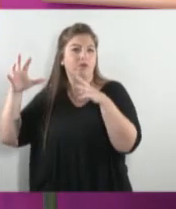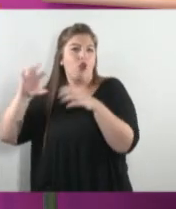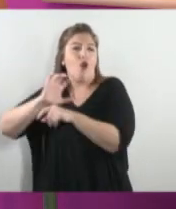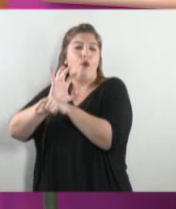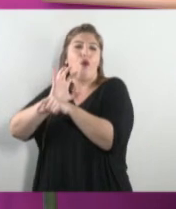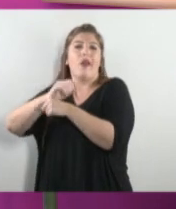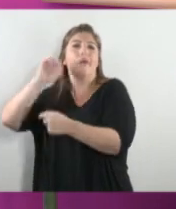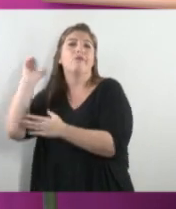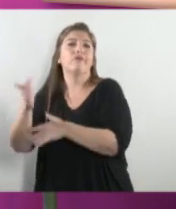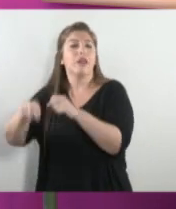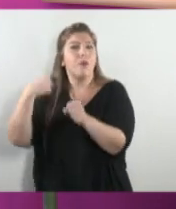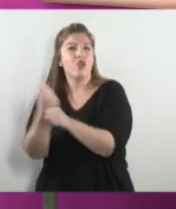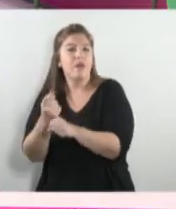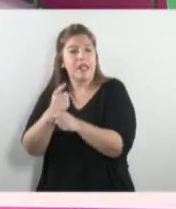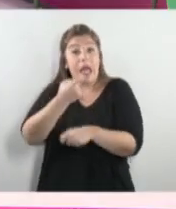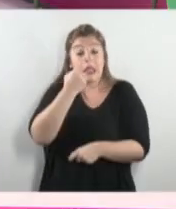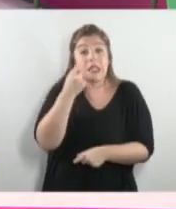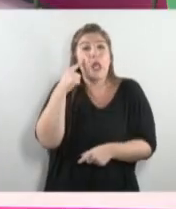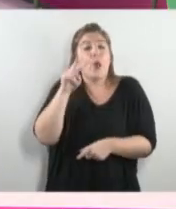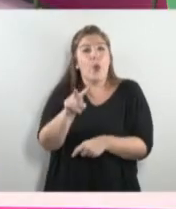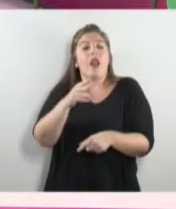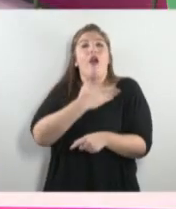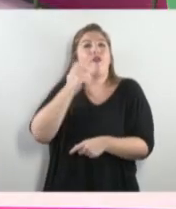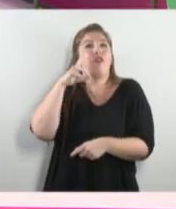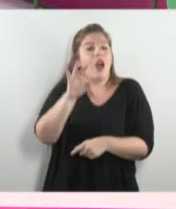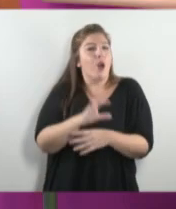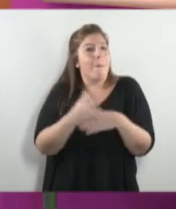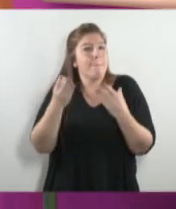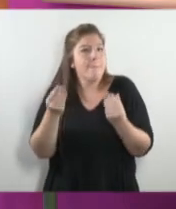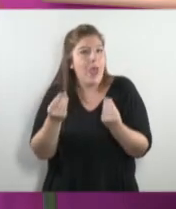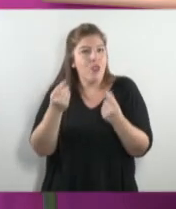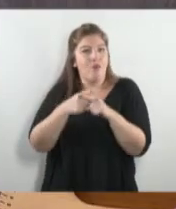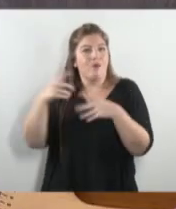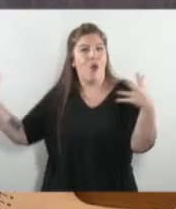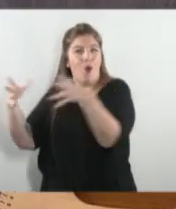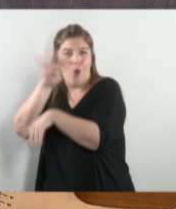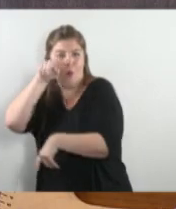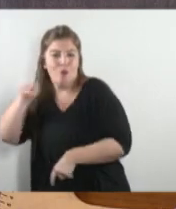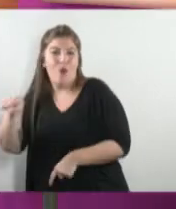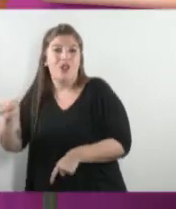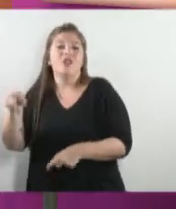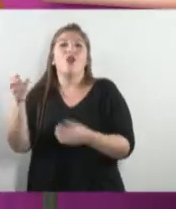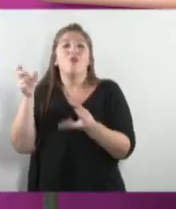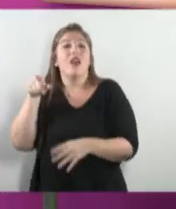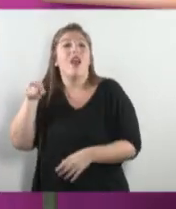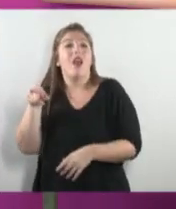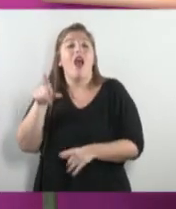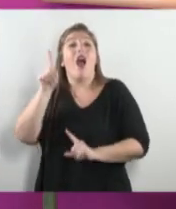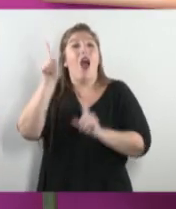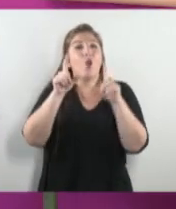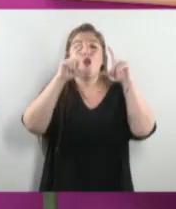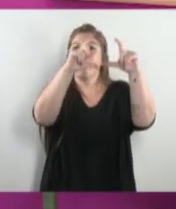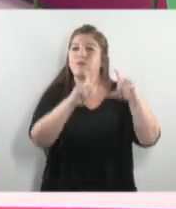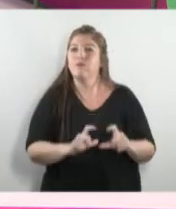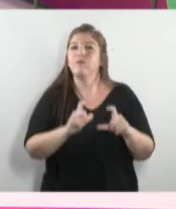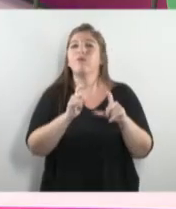interesante ver el temor que tenía Fierro ante la indiada, ante el malón, ¿no? Porque hay algunos versos que